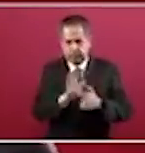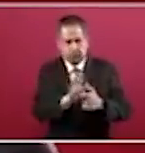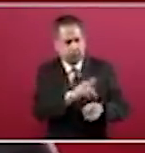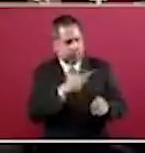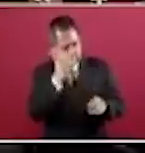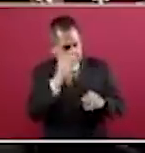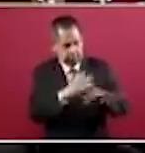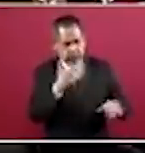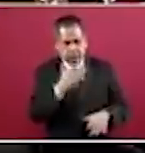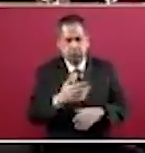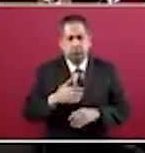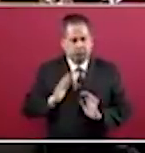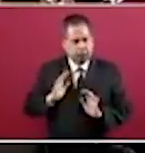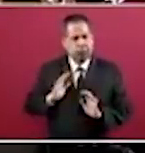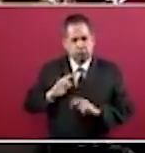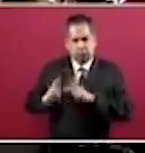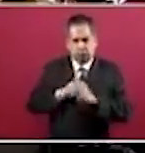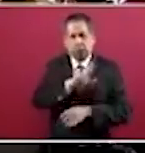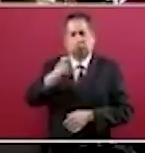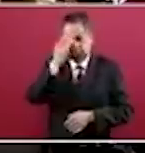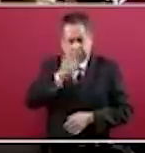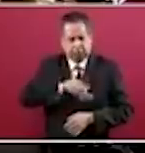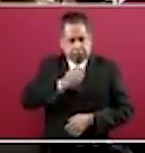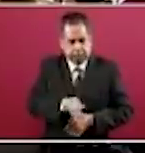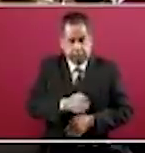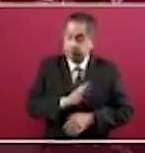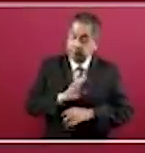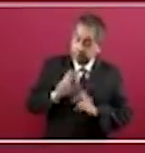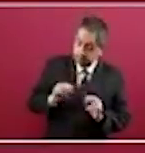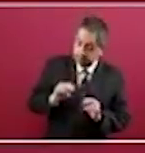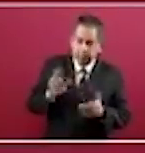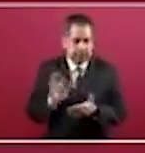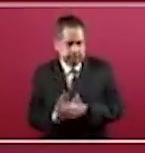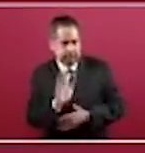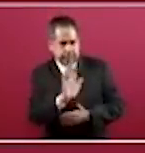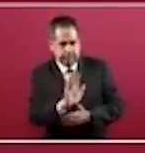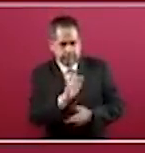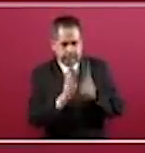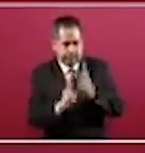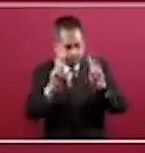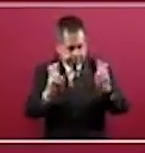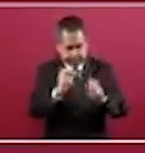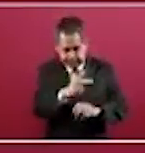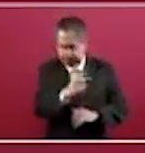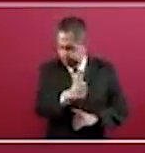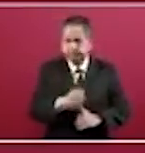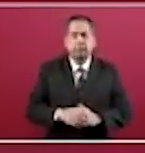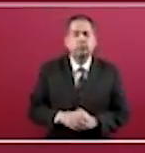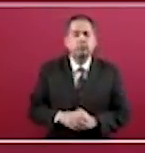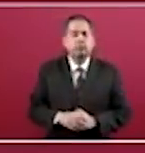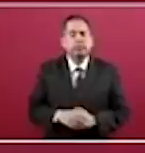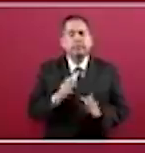información es buena, yo voy a reconocerlo, y si no, aquí vamos a hablar del tema.